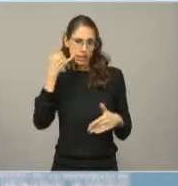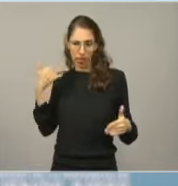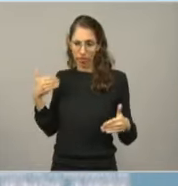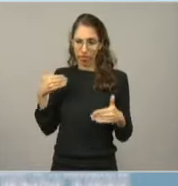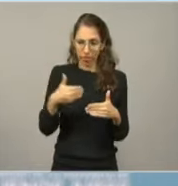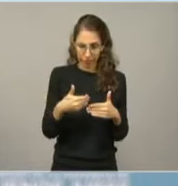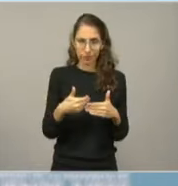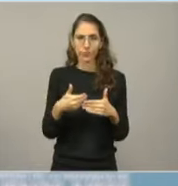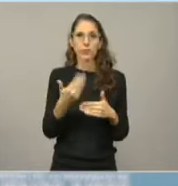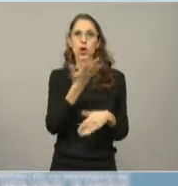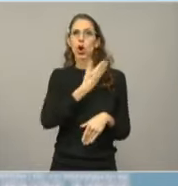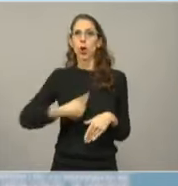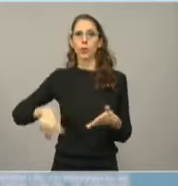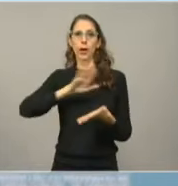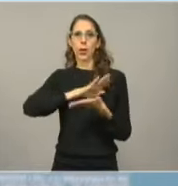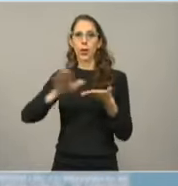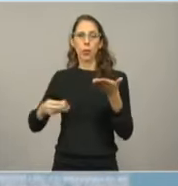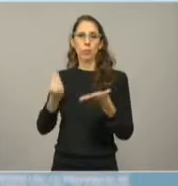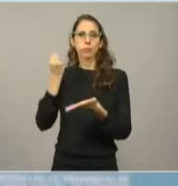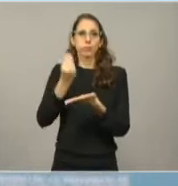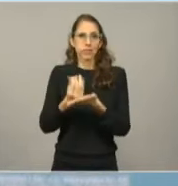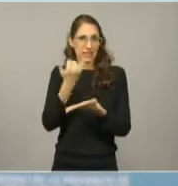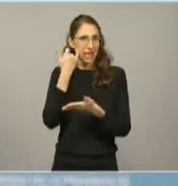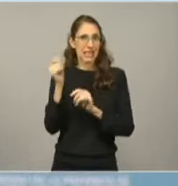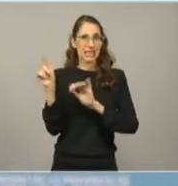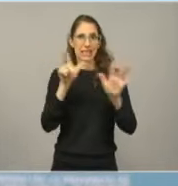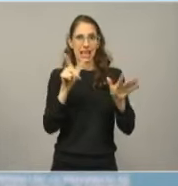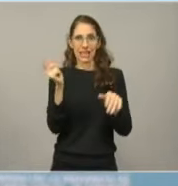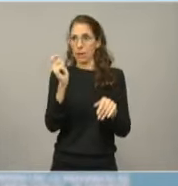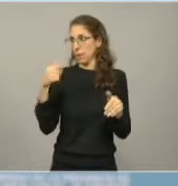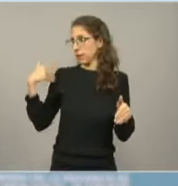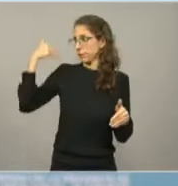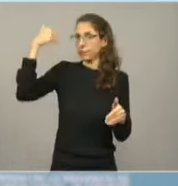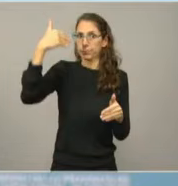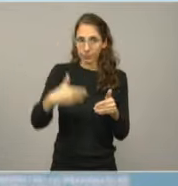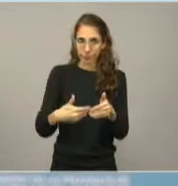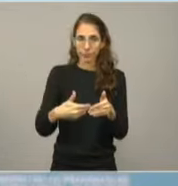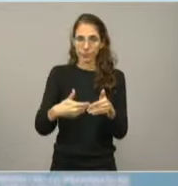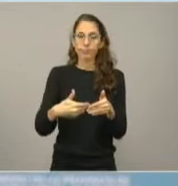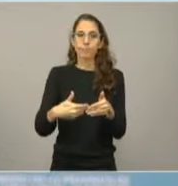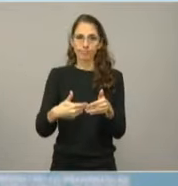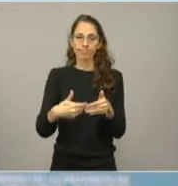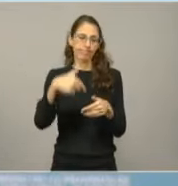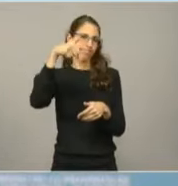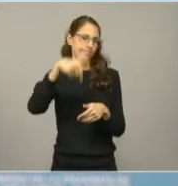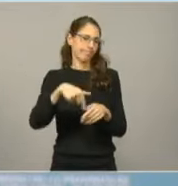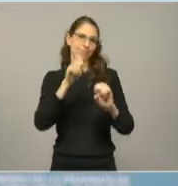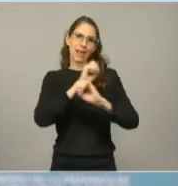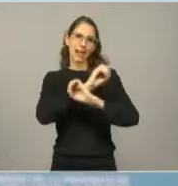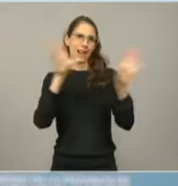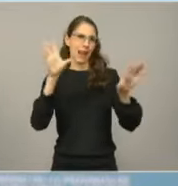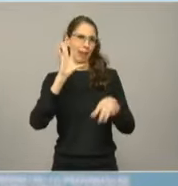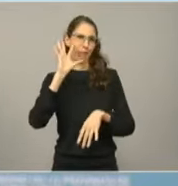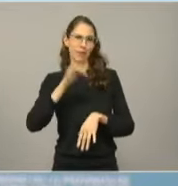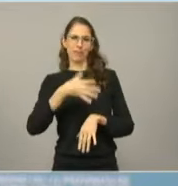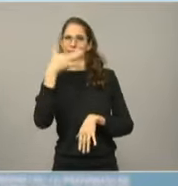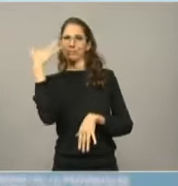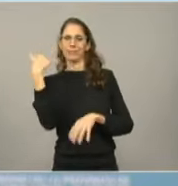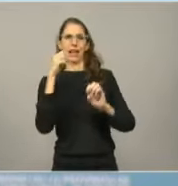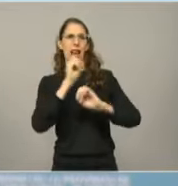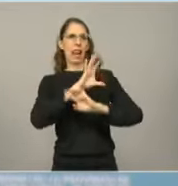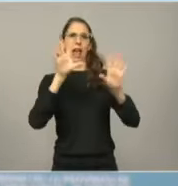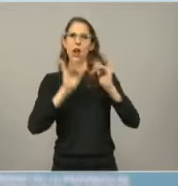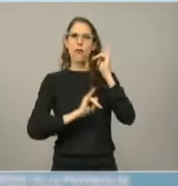7 meses de gobierno nacional y Y tenemos a las claras información